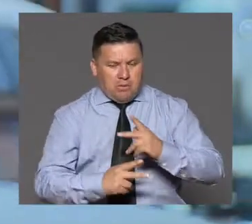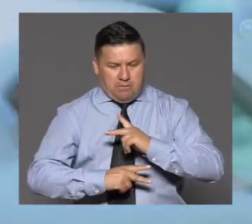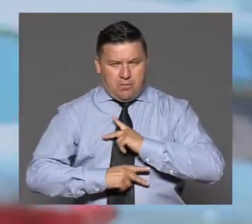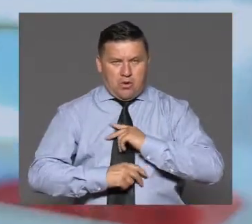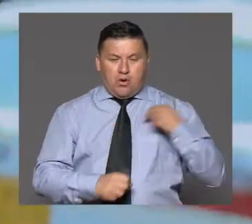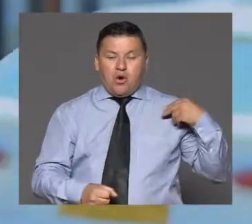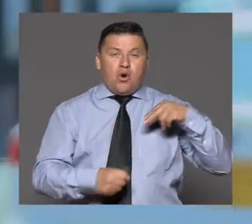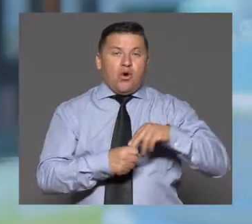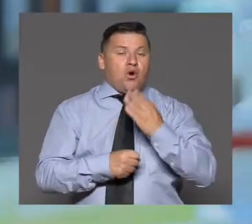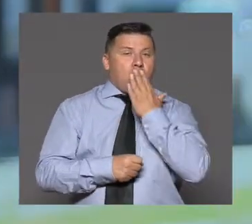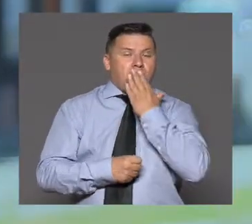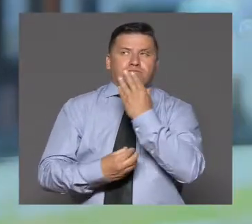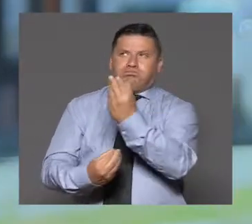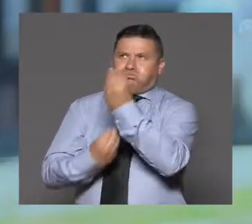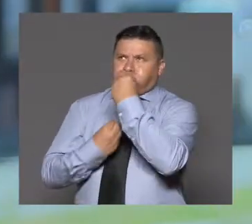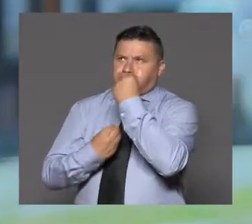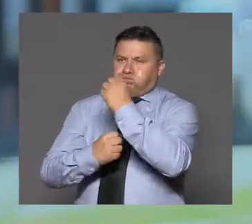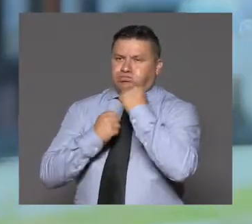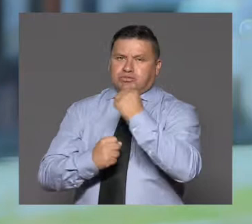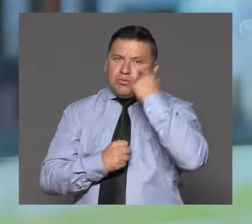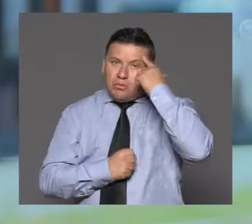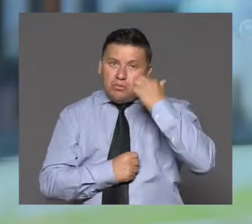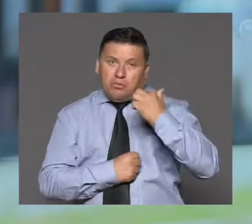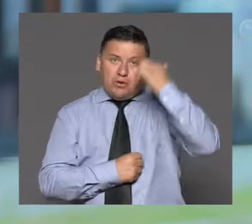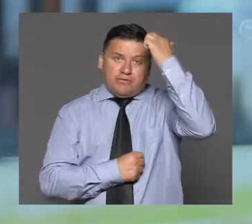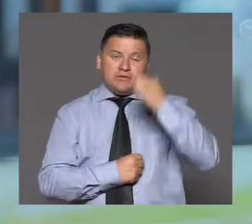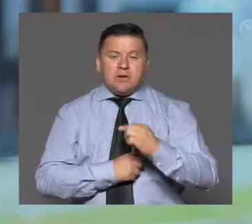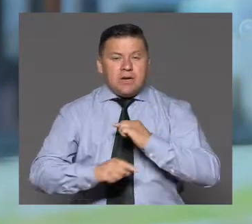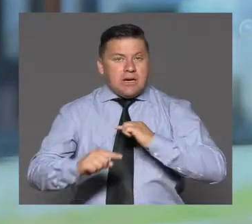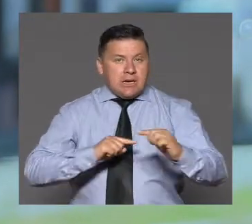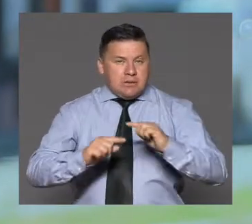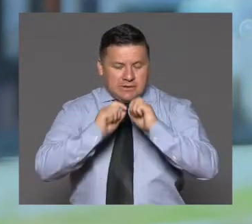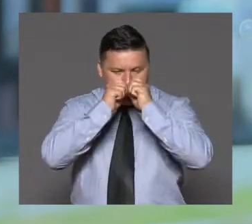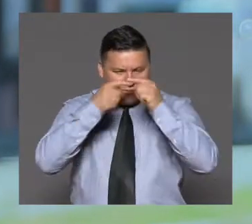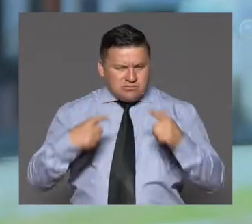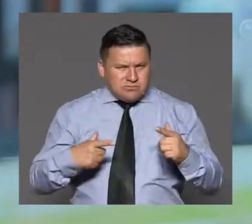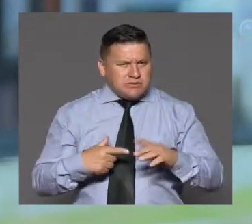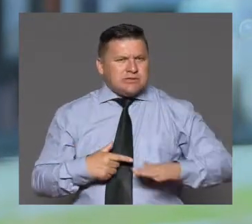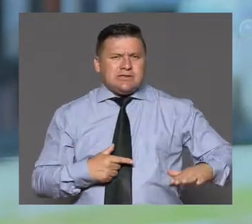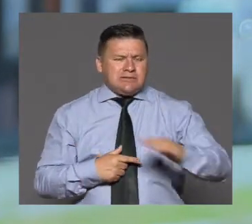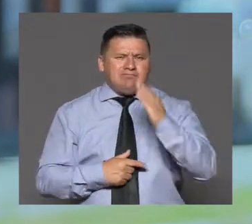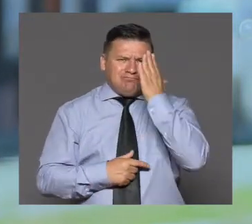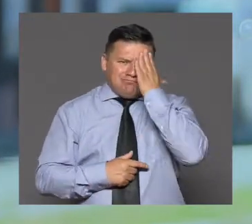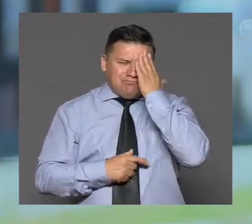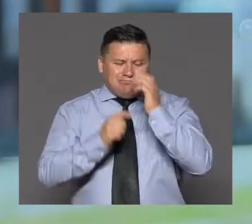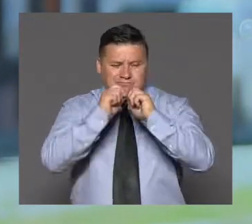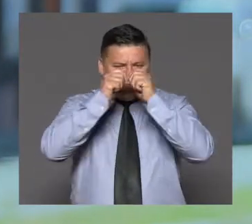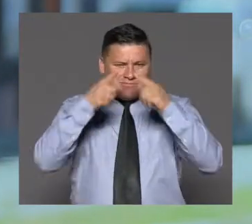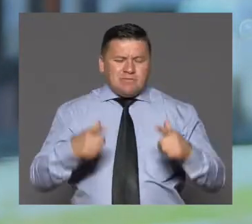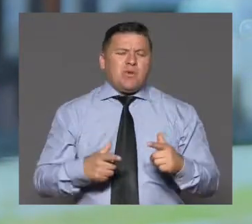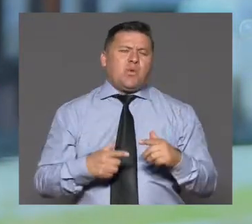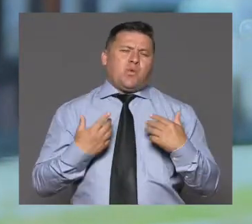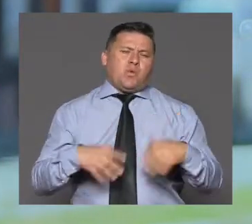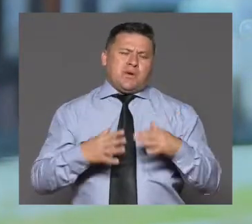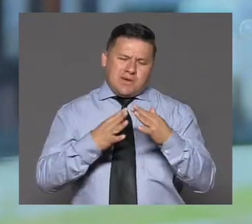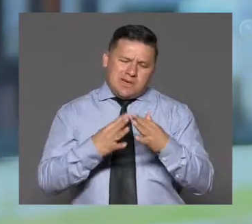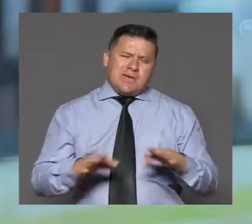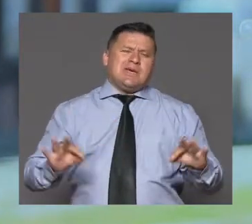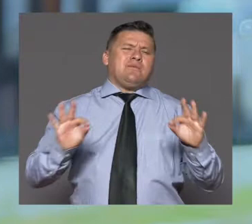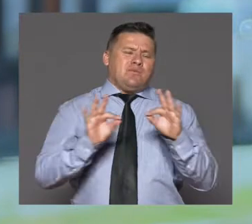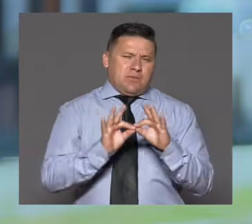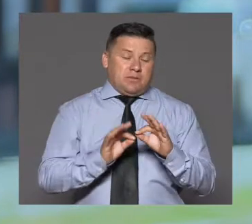como indígenas es la formación profesional y la administración pública y todo ese saber público es muy